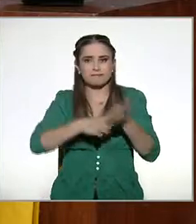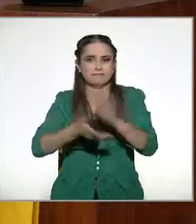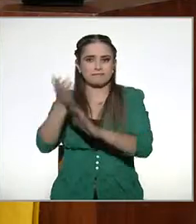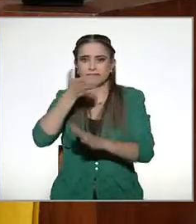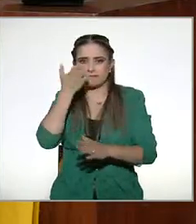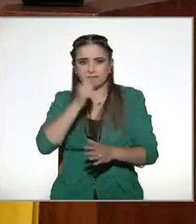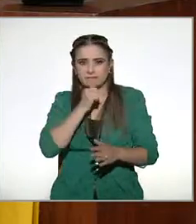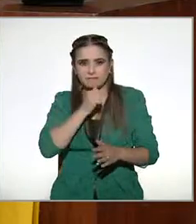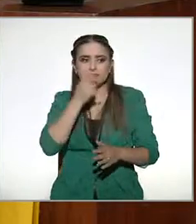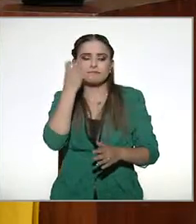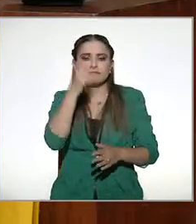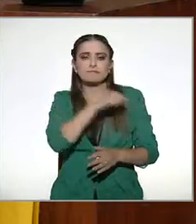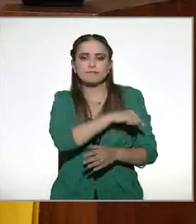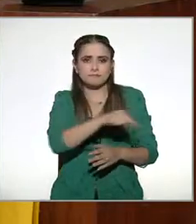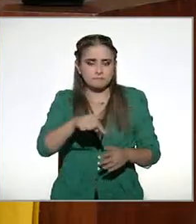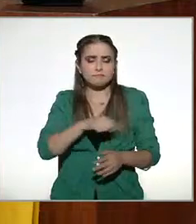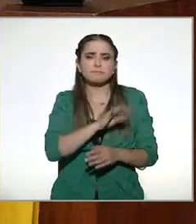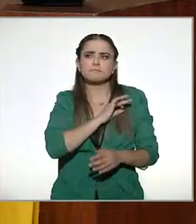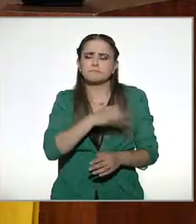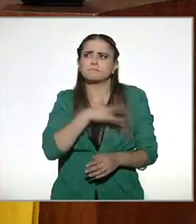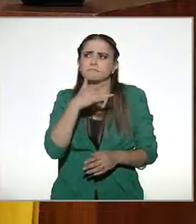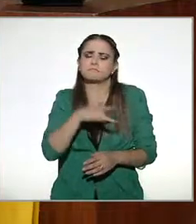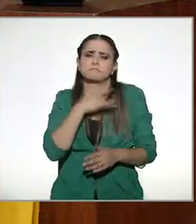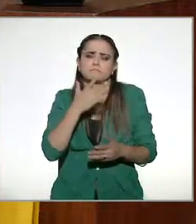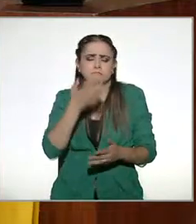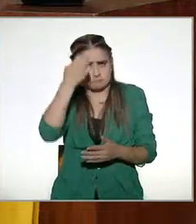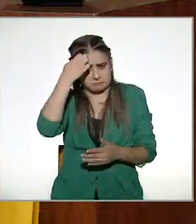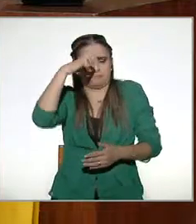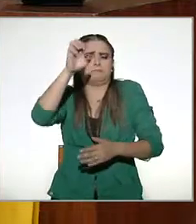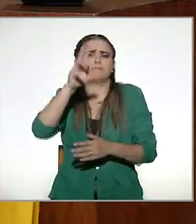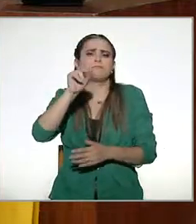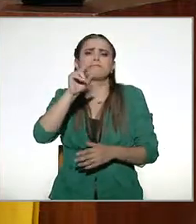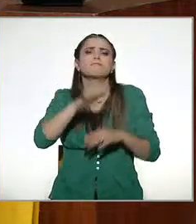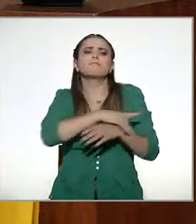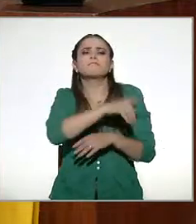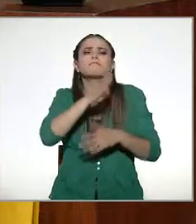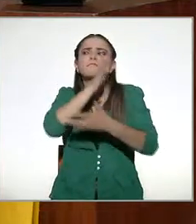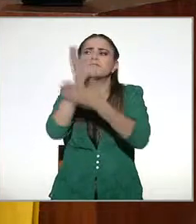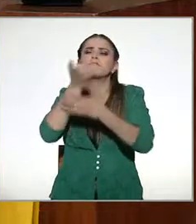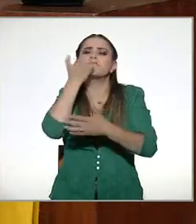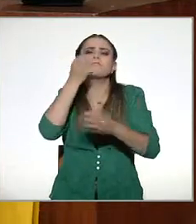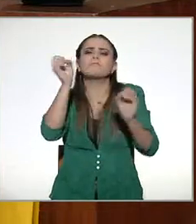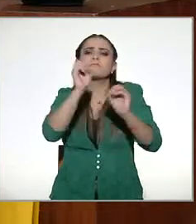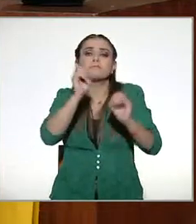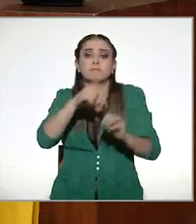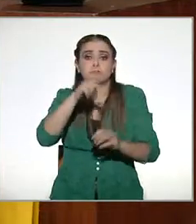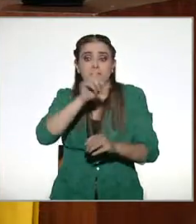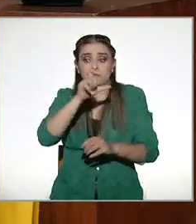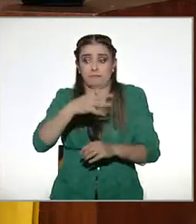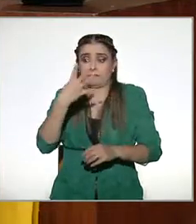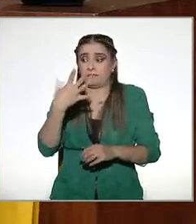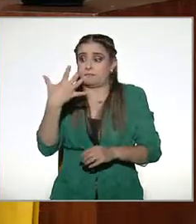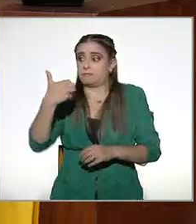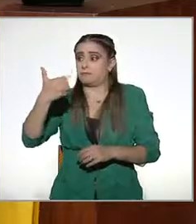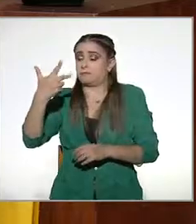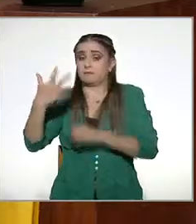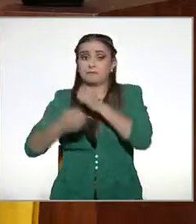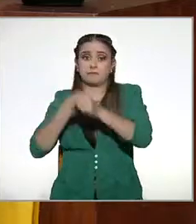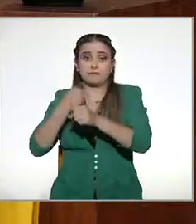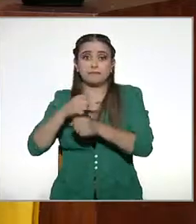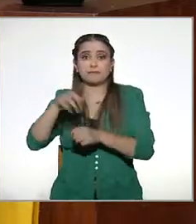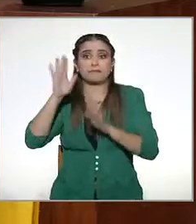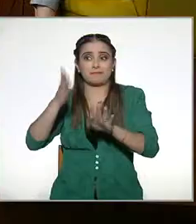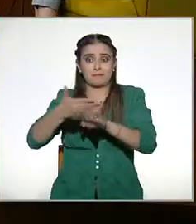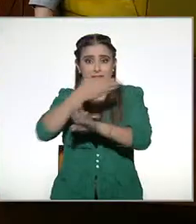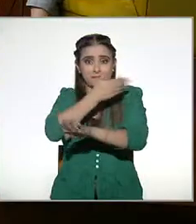ellos se les puede parecer algo familiar o sea no no es algo extraño que no estén asistiendo mientras más grandes más padecen y niños que efectivamente ya